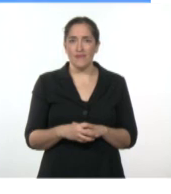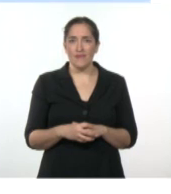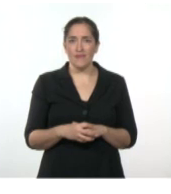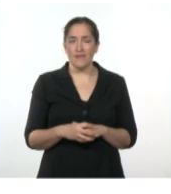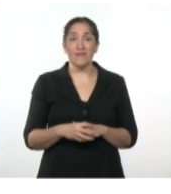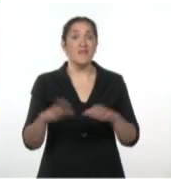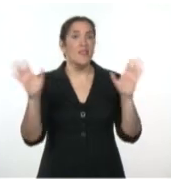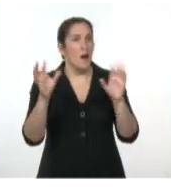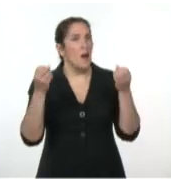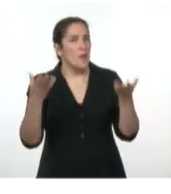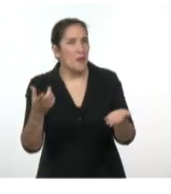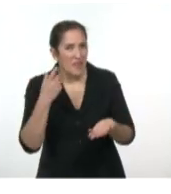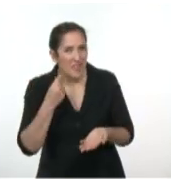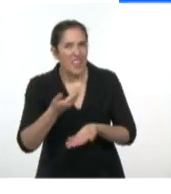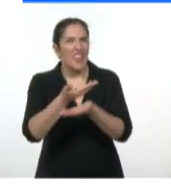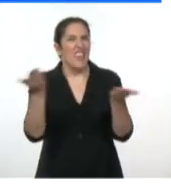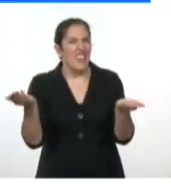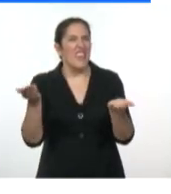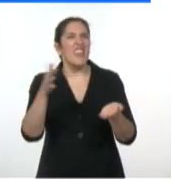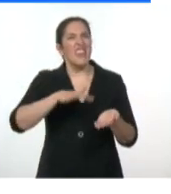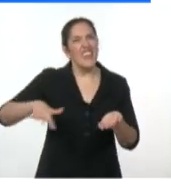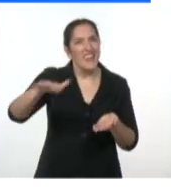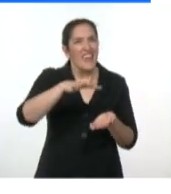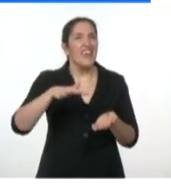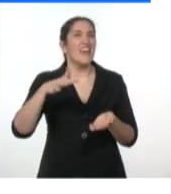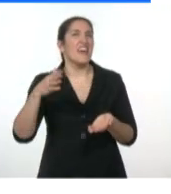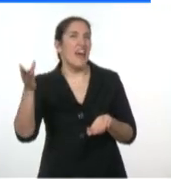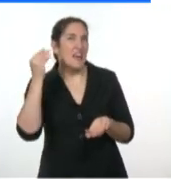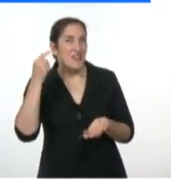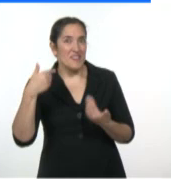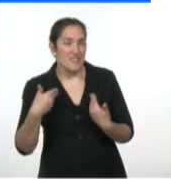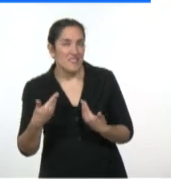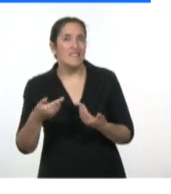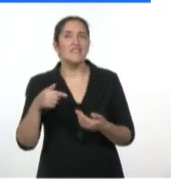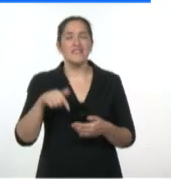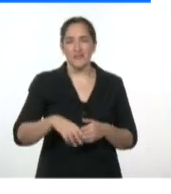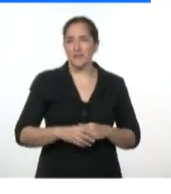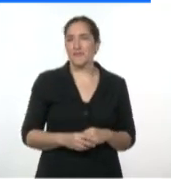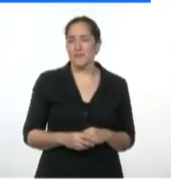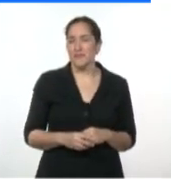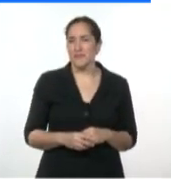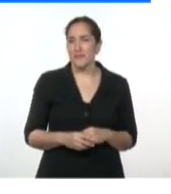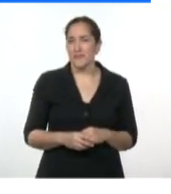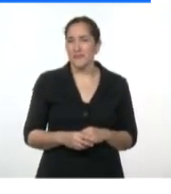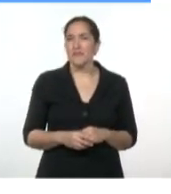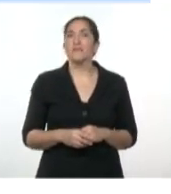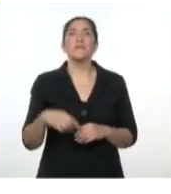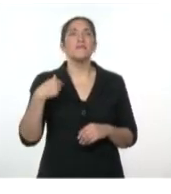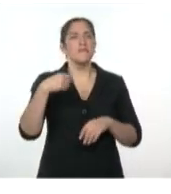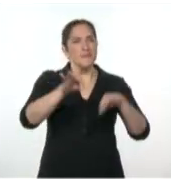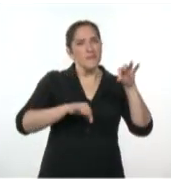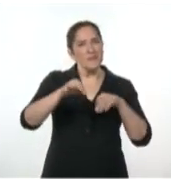muy buenos días a la audiencia de la 106.3, Antonio Domínguez y Janina Mesa. Nuestro operador técnico de